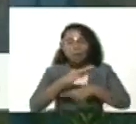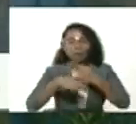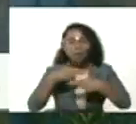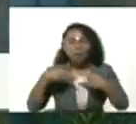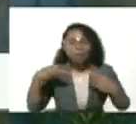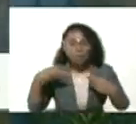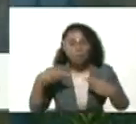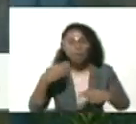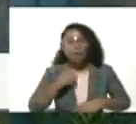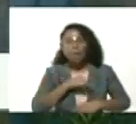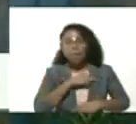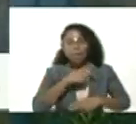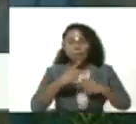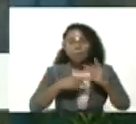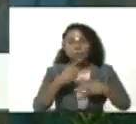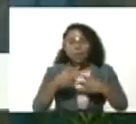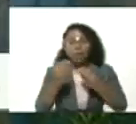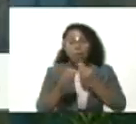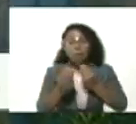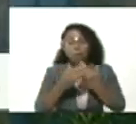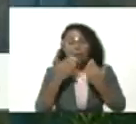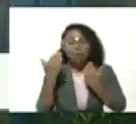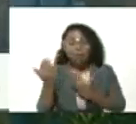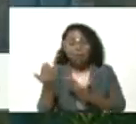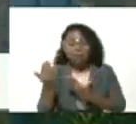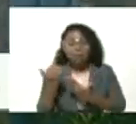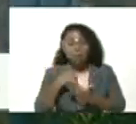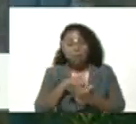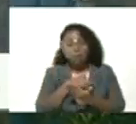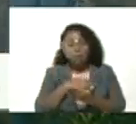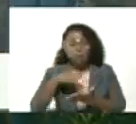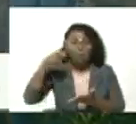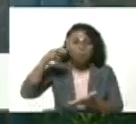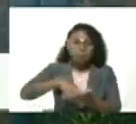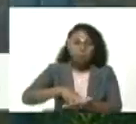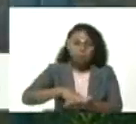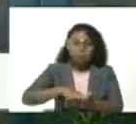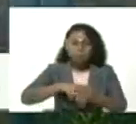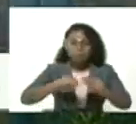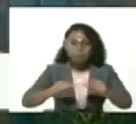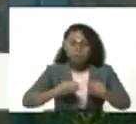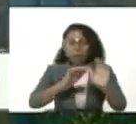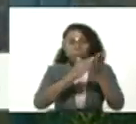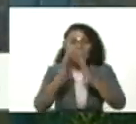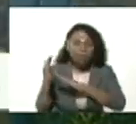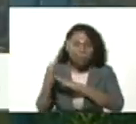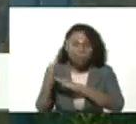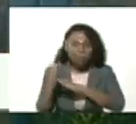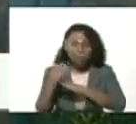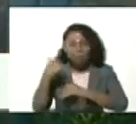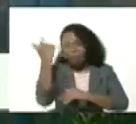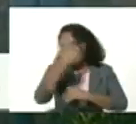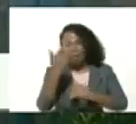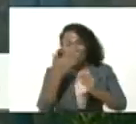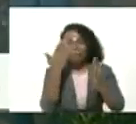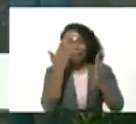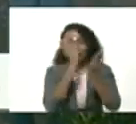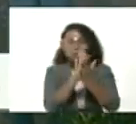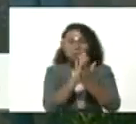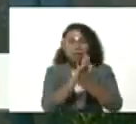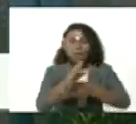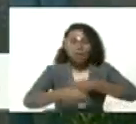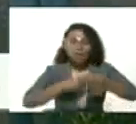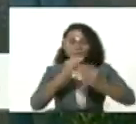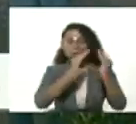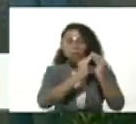revolución y a nuestro proceso. Y como están, aquí estamos, rodilla en tierra en la comunidad. cara a cara, haciendo el